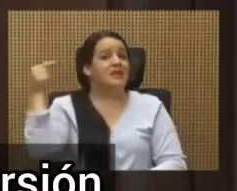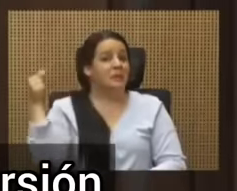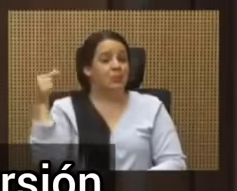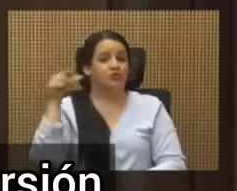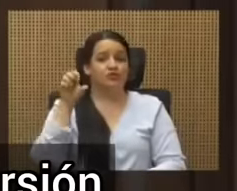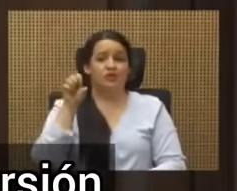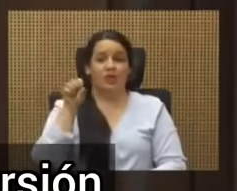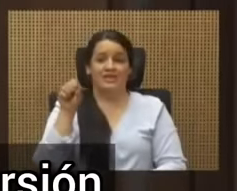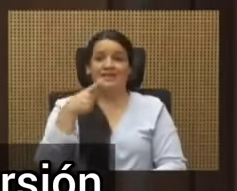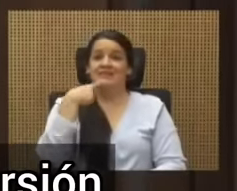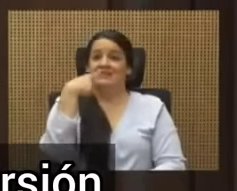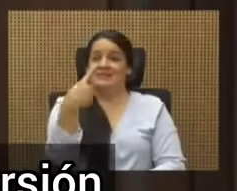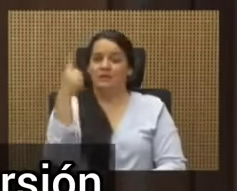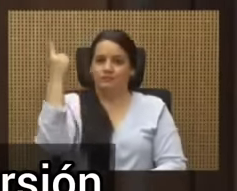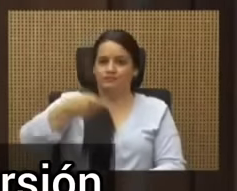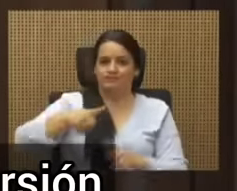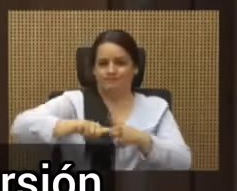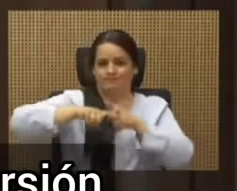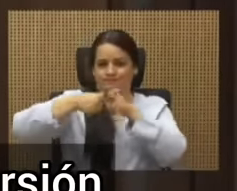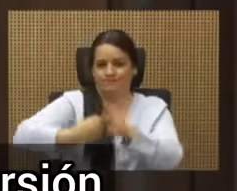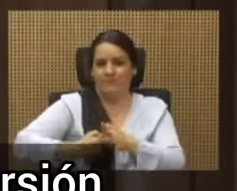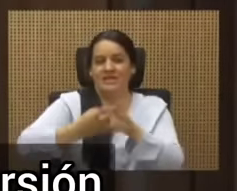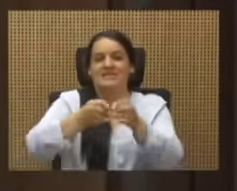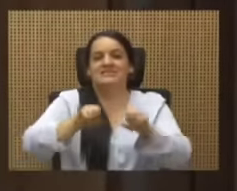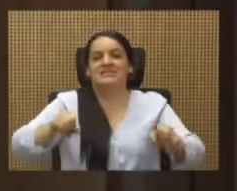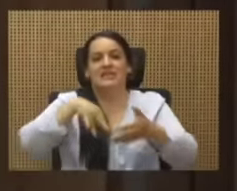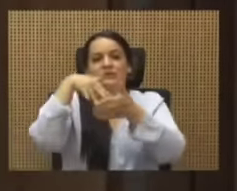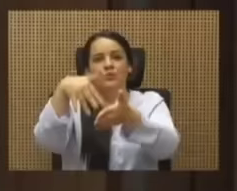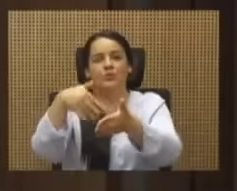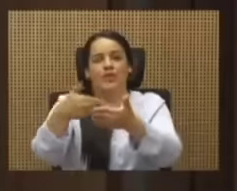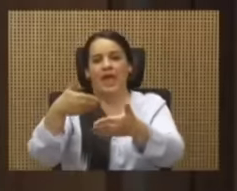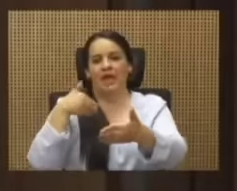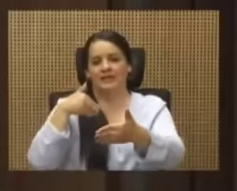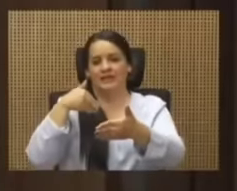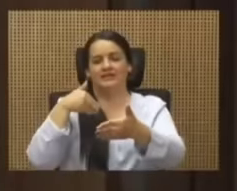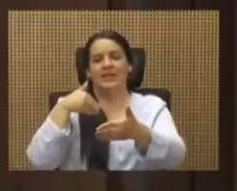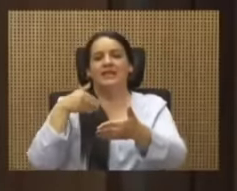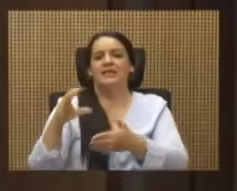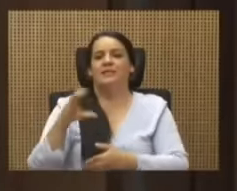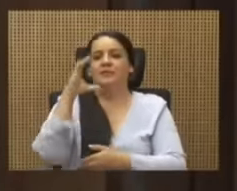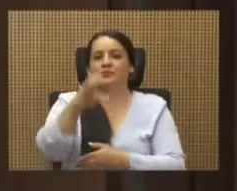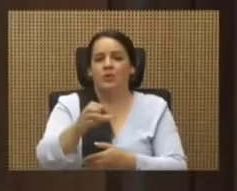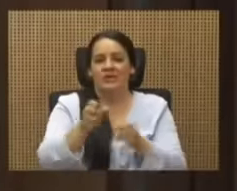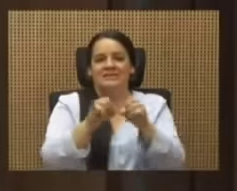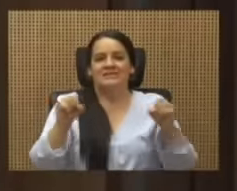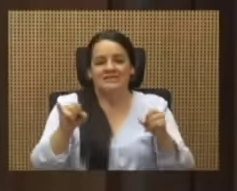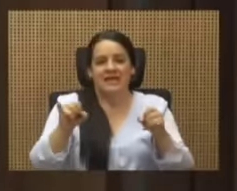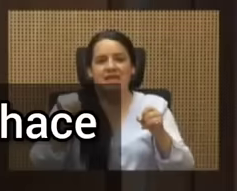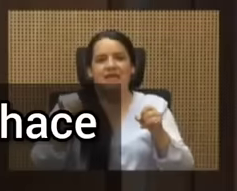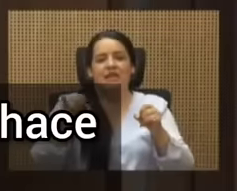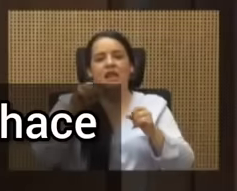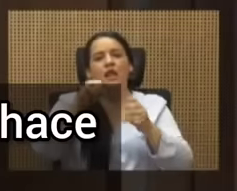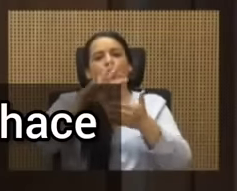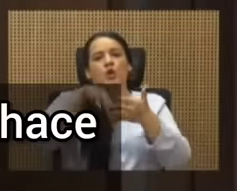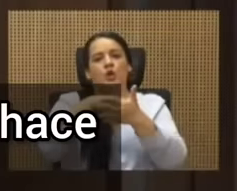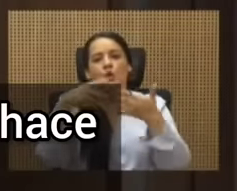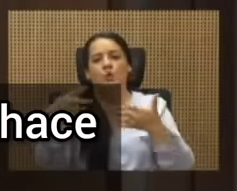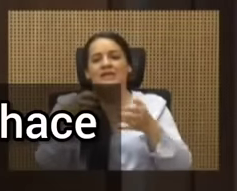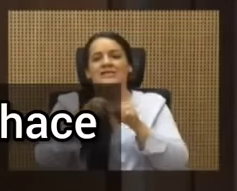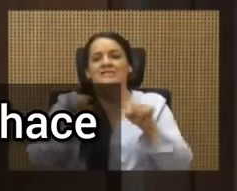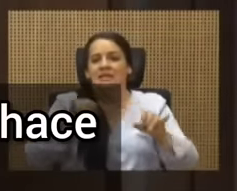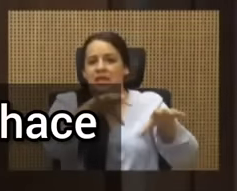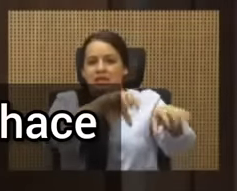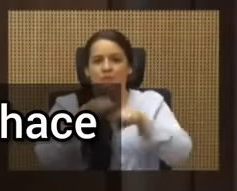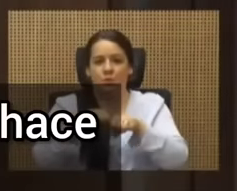la orden de inicio sin estudios de preinversión, sin cronograma y sin expropiaciones. El presidente Rodrigo